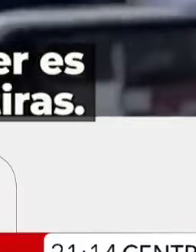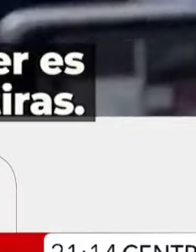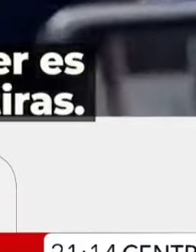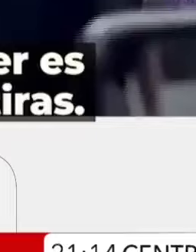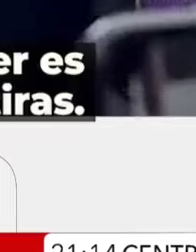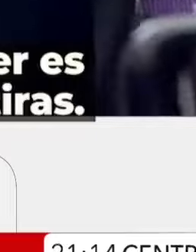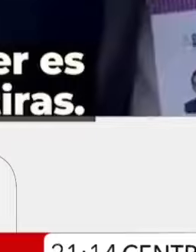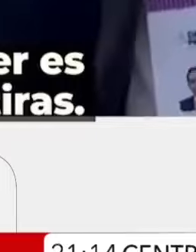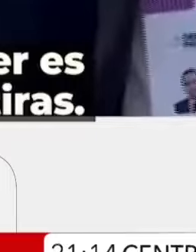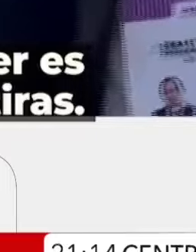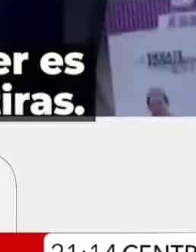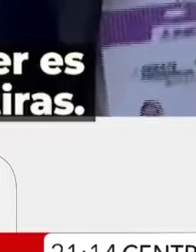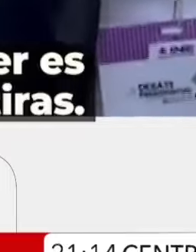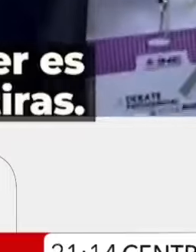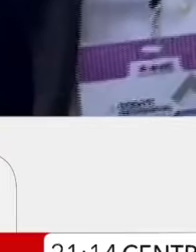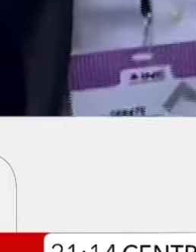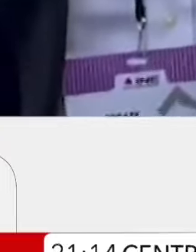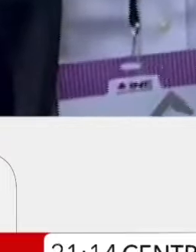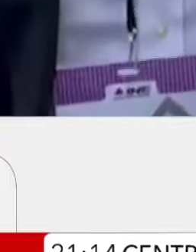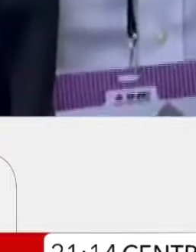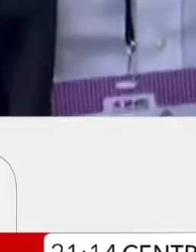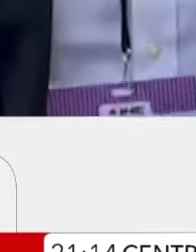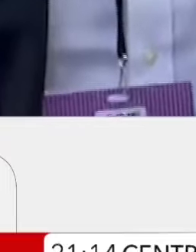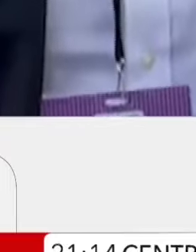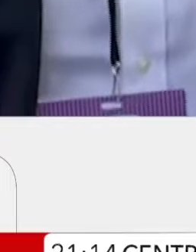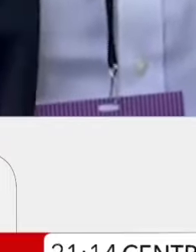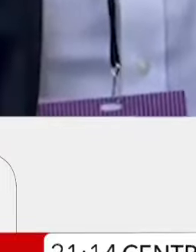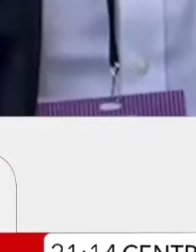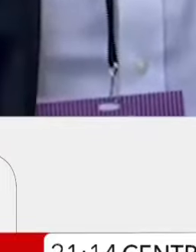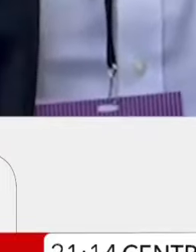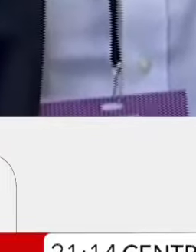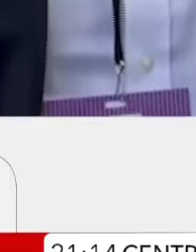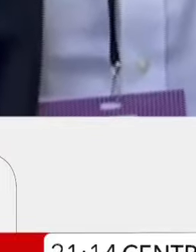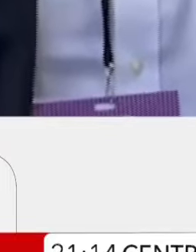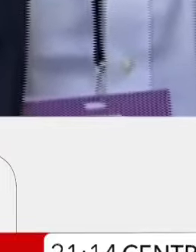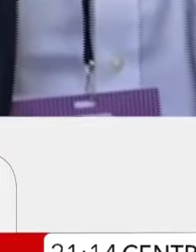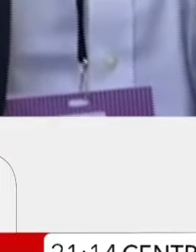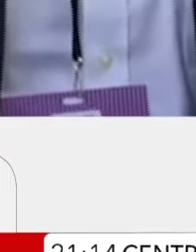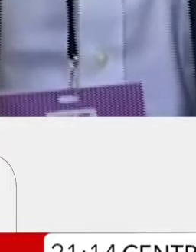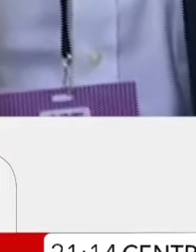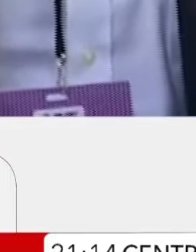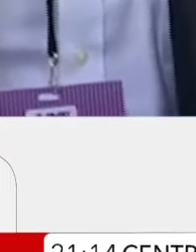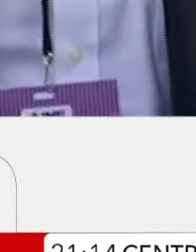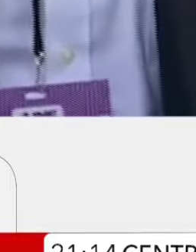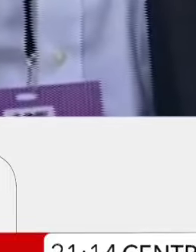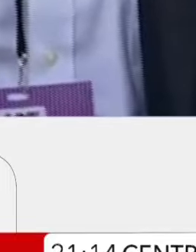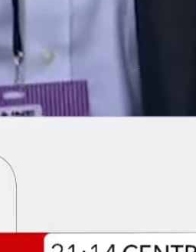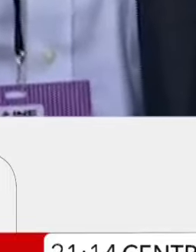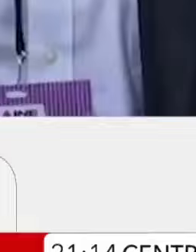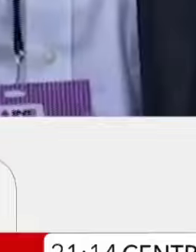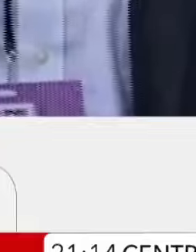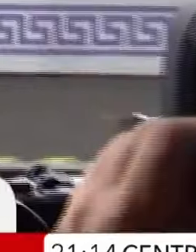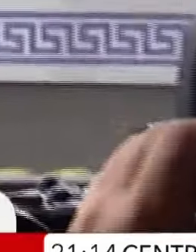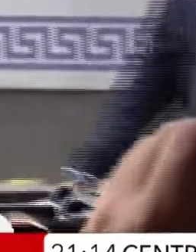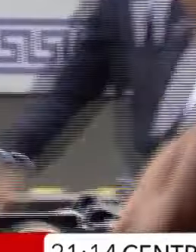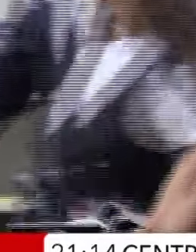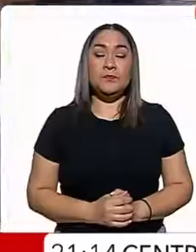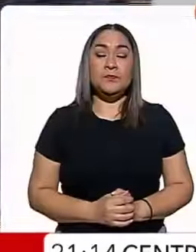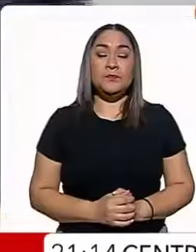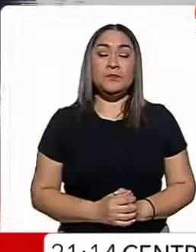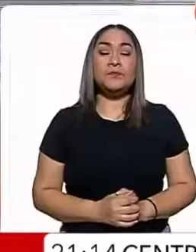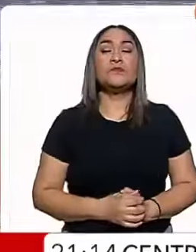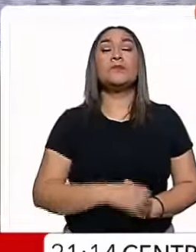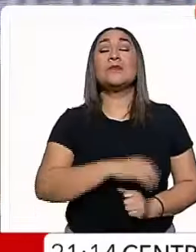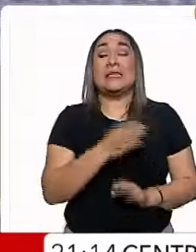con calumnias y con mentiras, y ella va a volver a salir adelante como salió adelante en el primer debate.